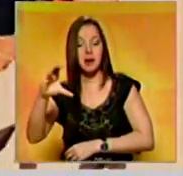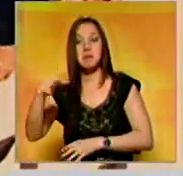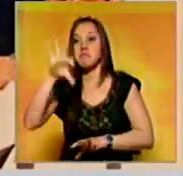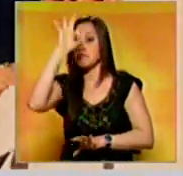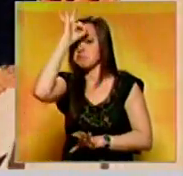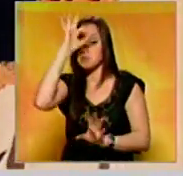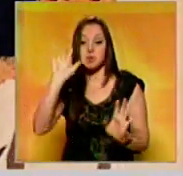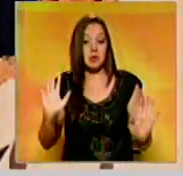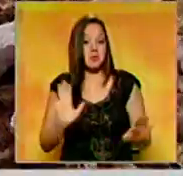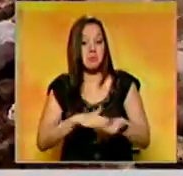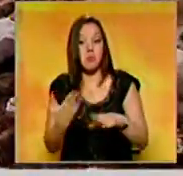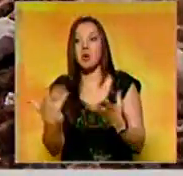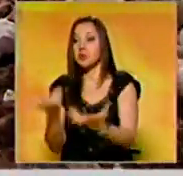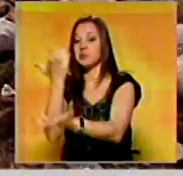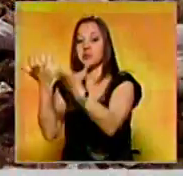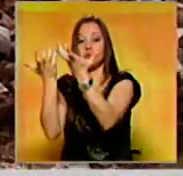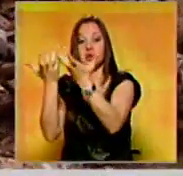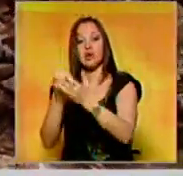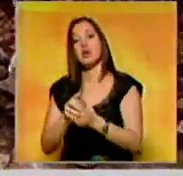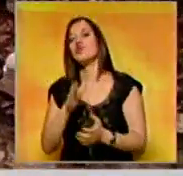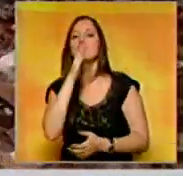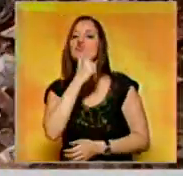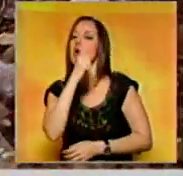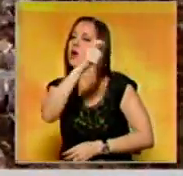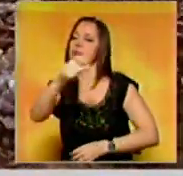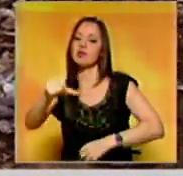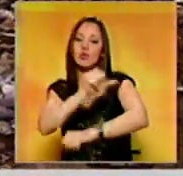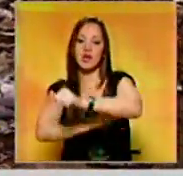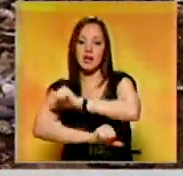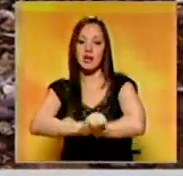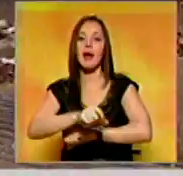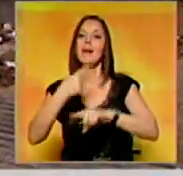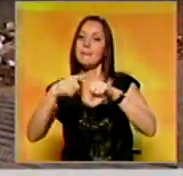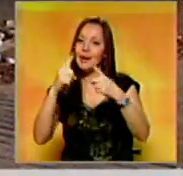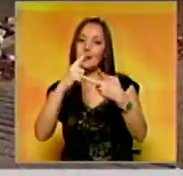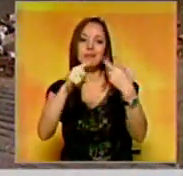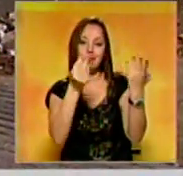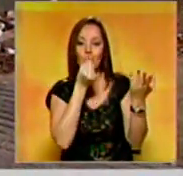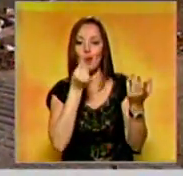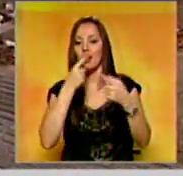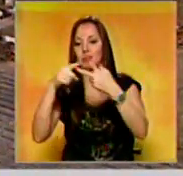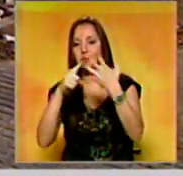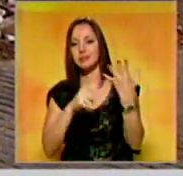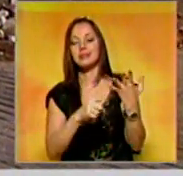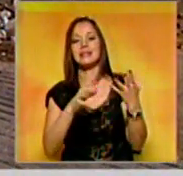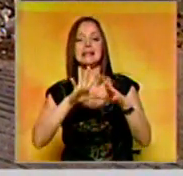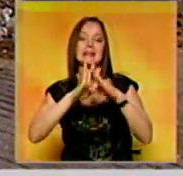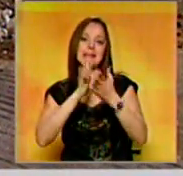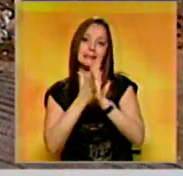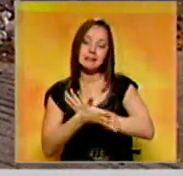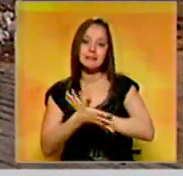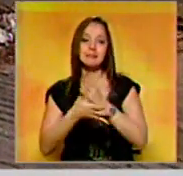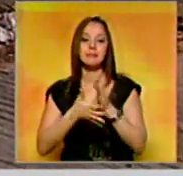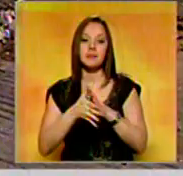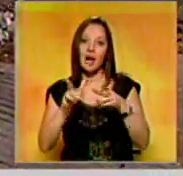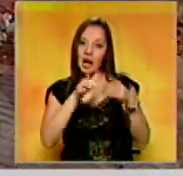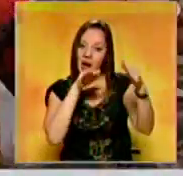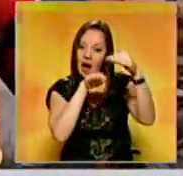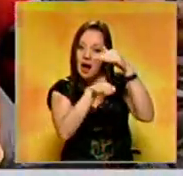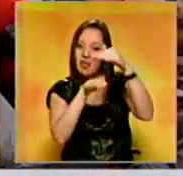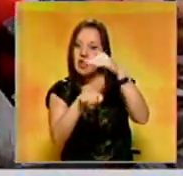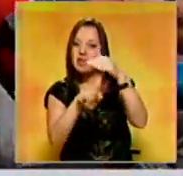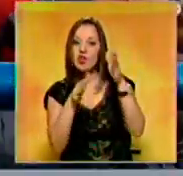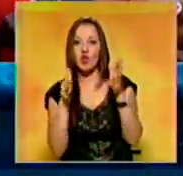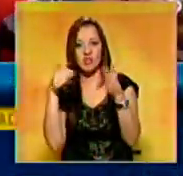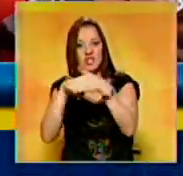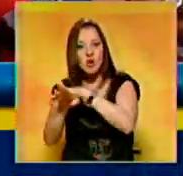desconocen las causas del incidente, que no registró heridos, pero sí pérdidas materiales importantes. El hecho ocurrió en el área de almacén. Lo